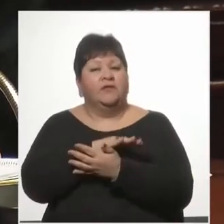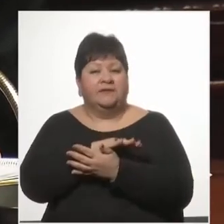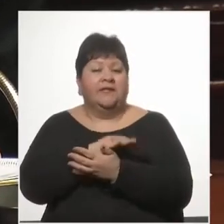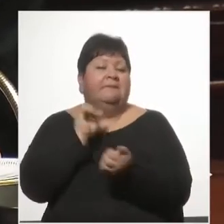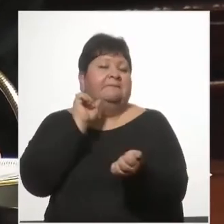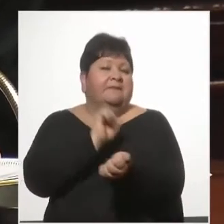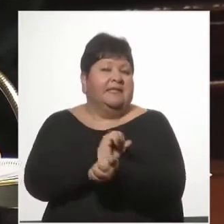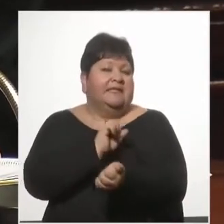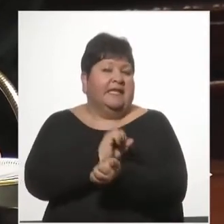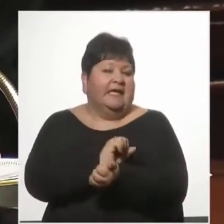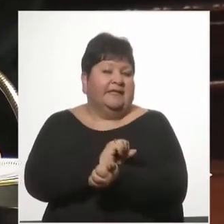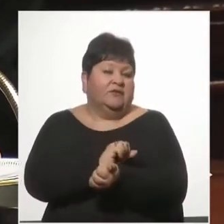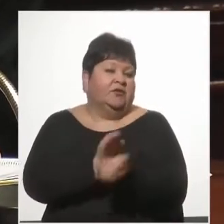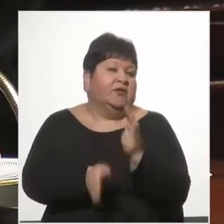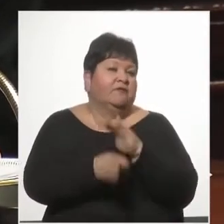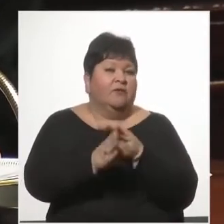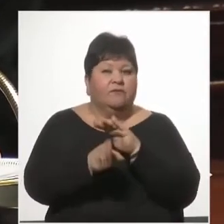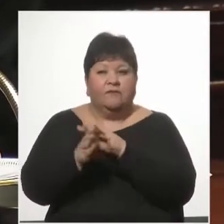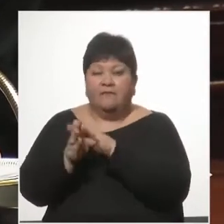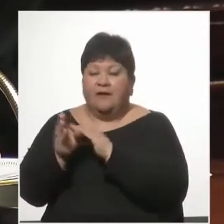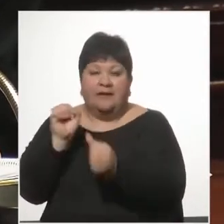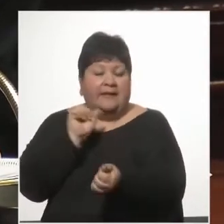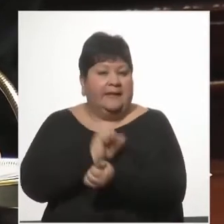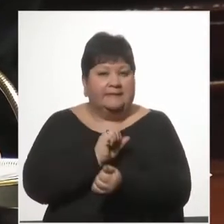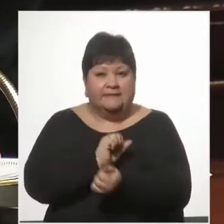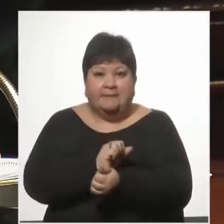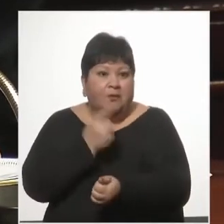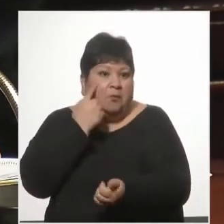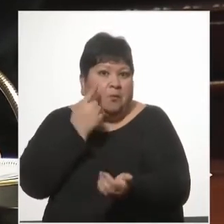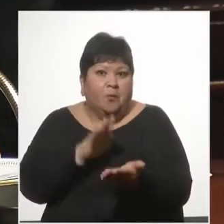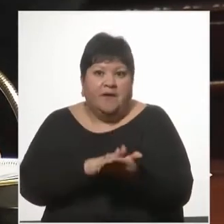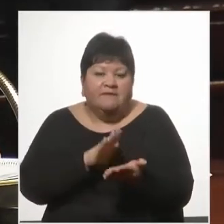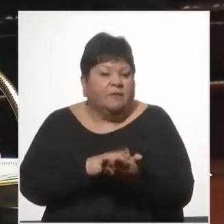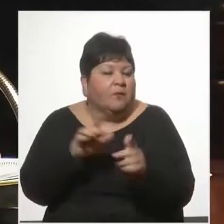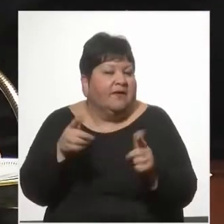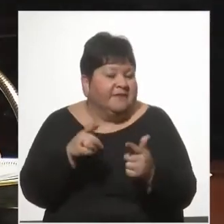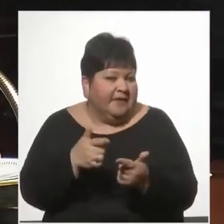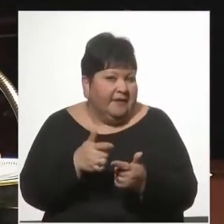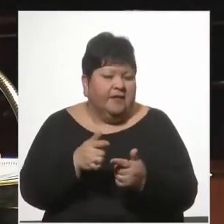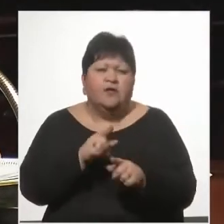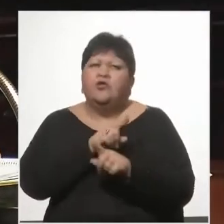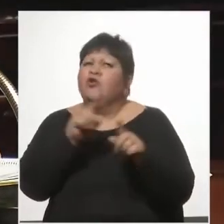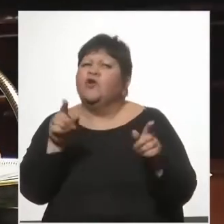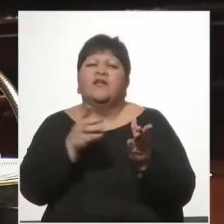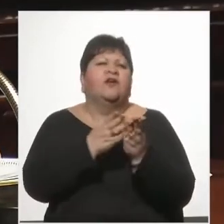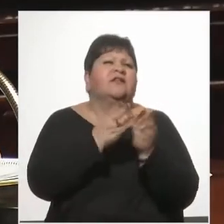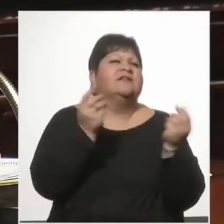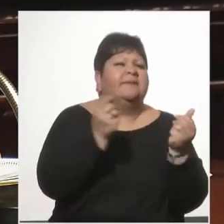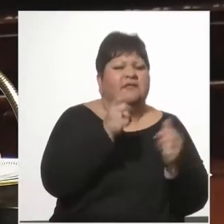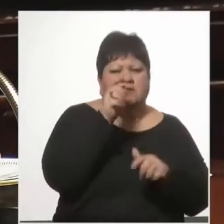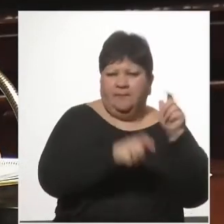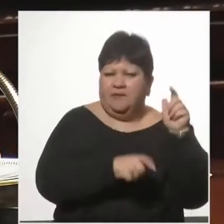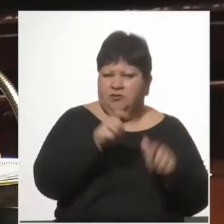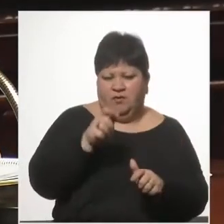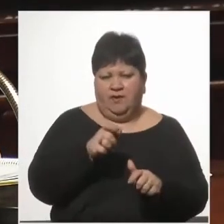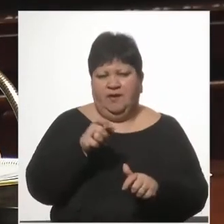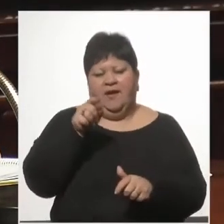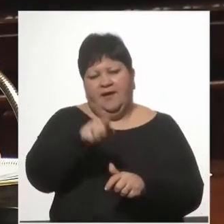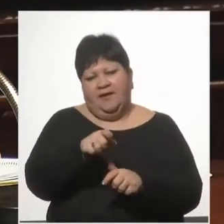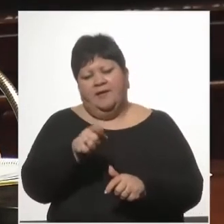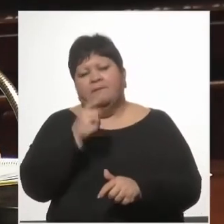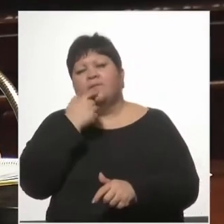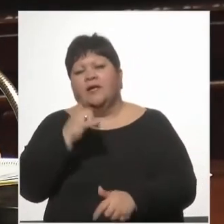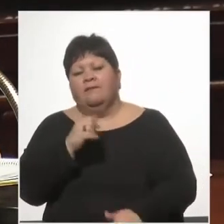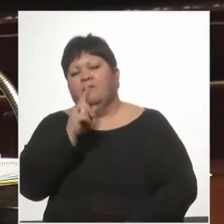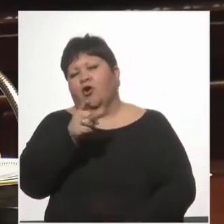No se trata de violadores a los derechos humanos, ni de los que hicieron desaparecer personas. Entre esos casos está el coronel Juan Carlos